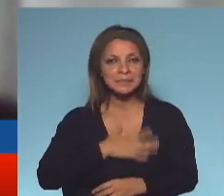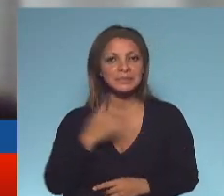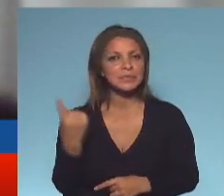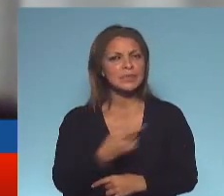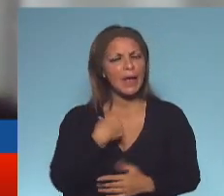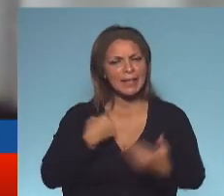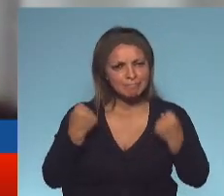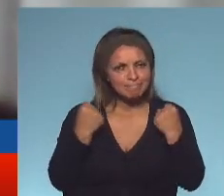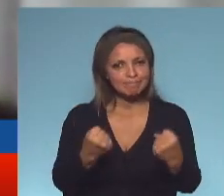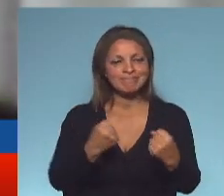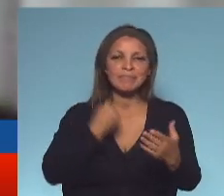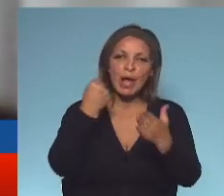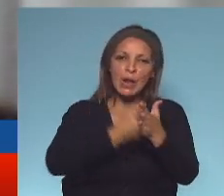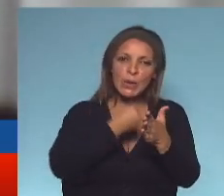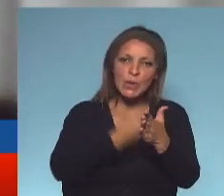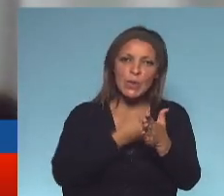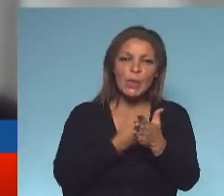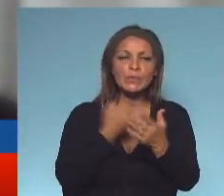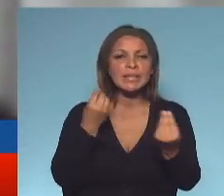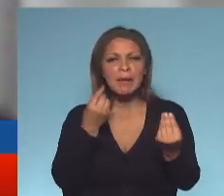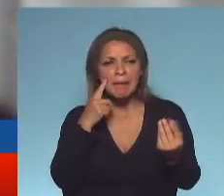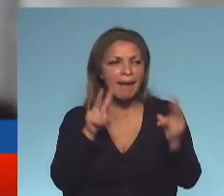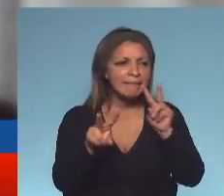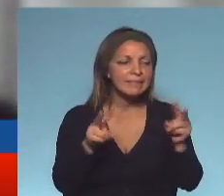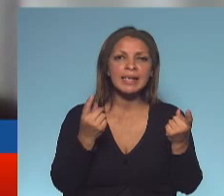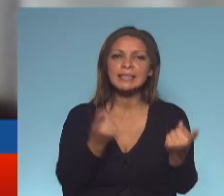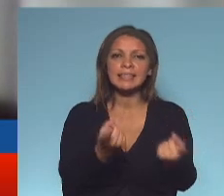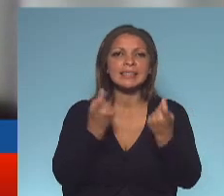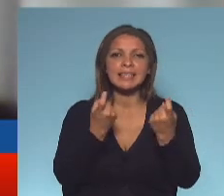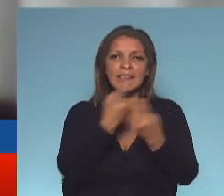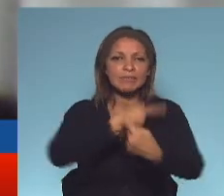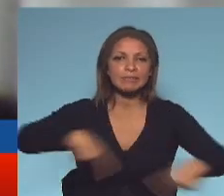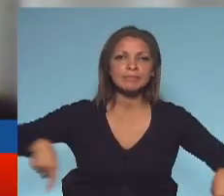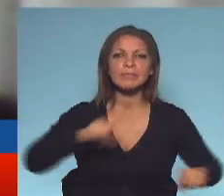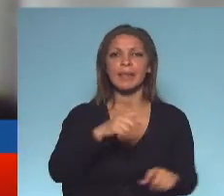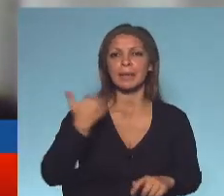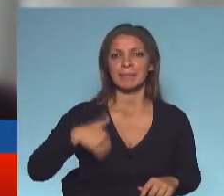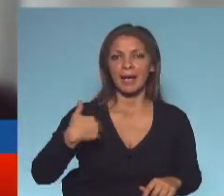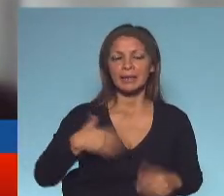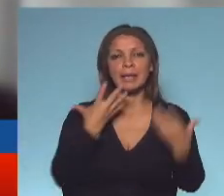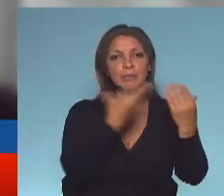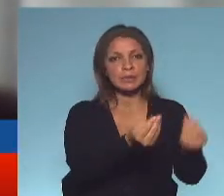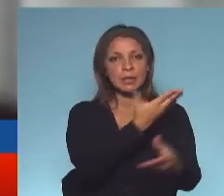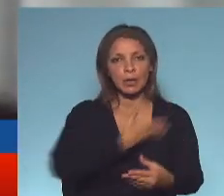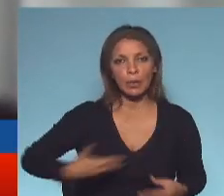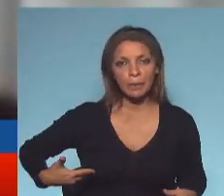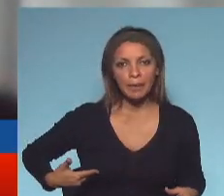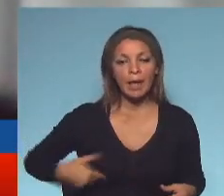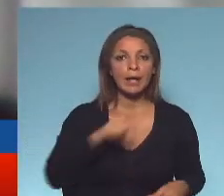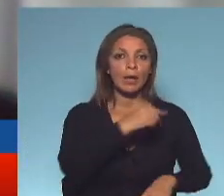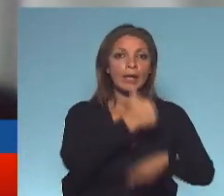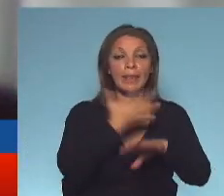de lucha para levantar las necesidades de nuestro país, acompañando al gobierno que desde su lugar está